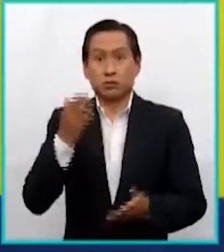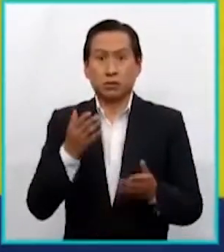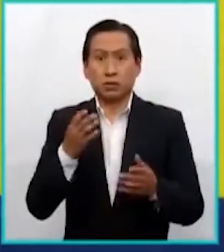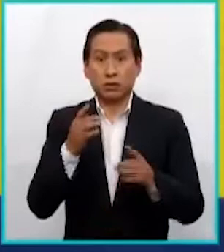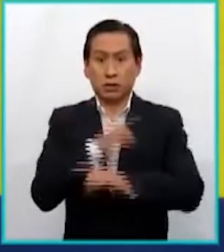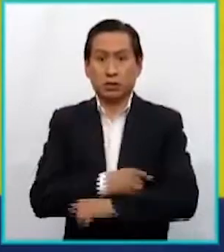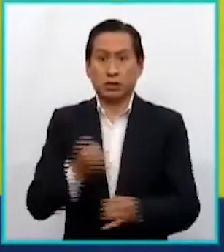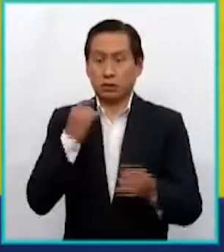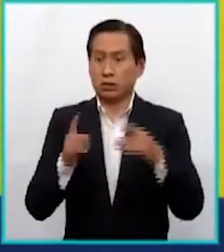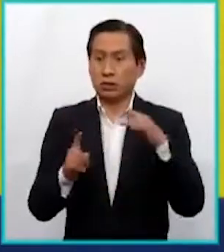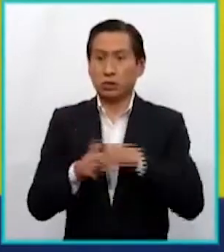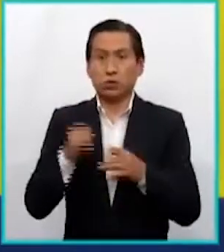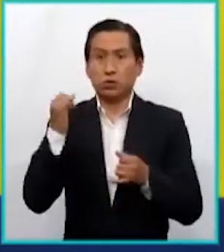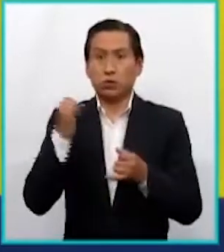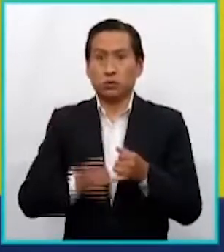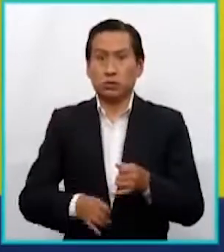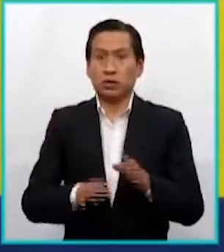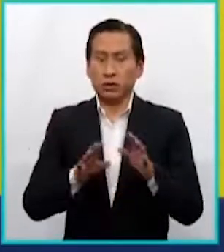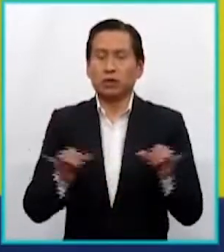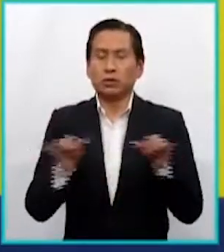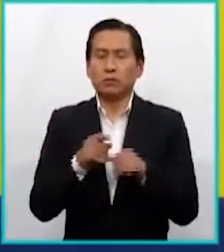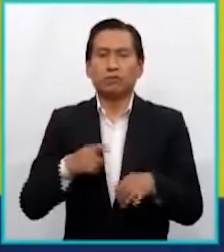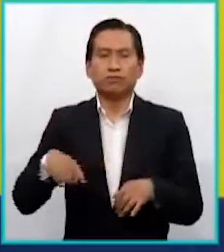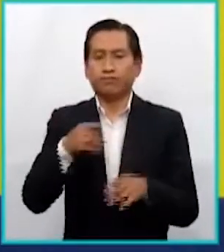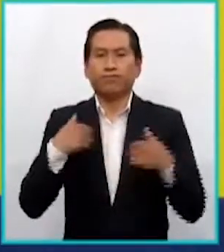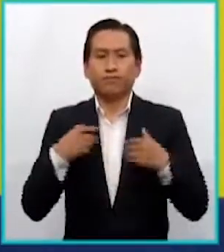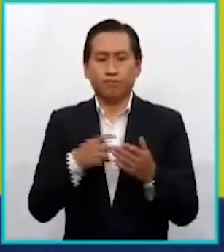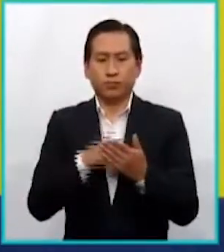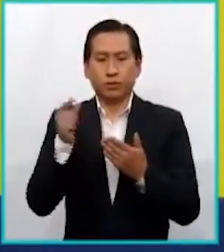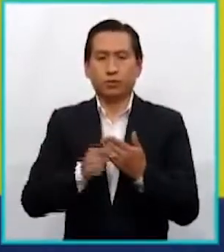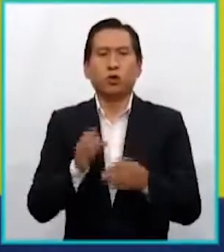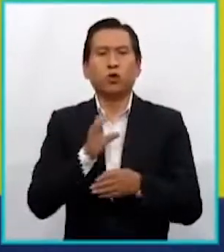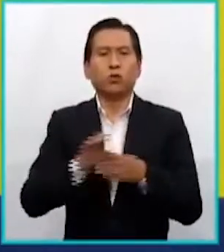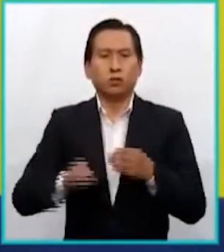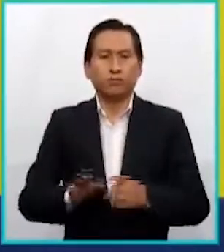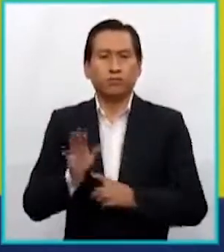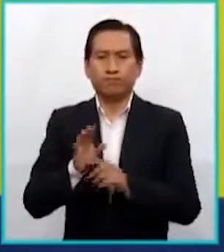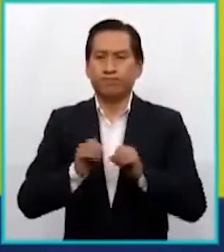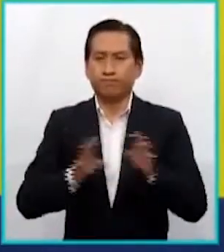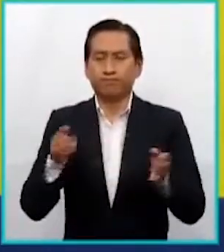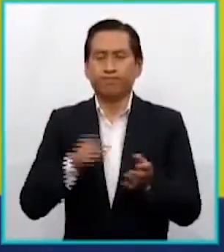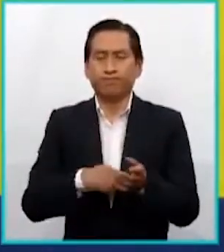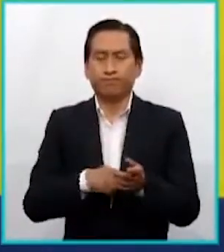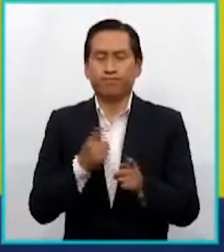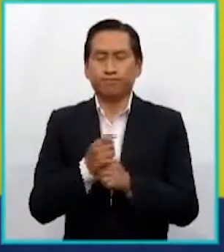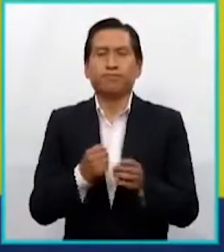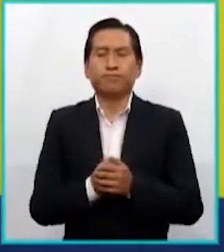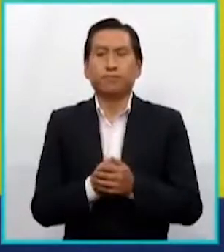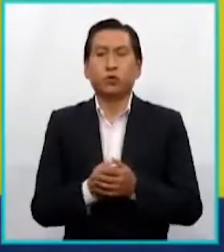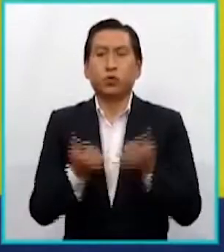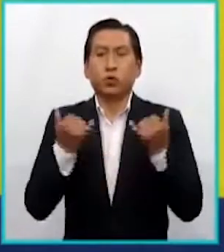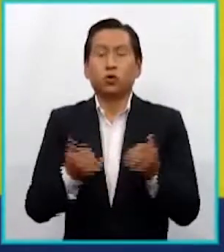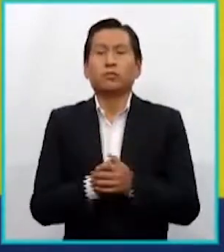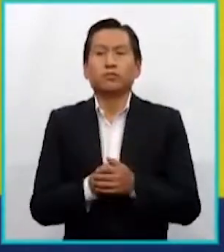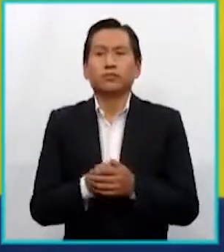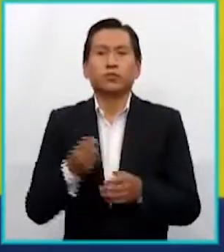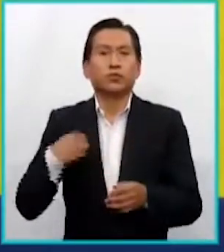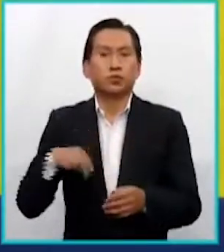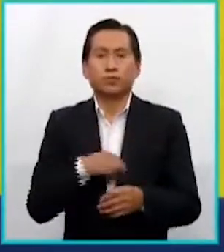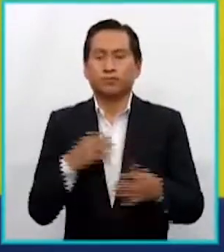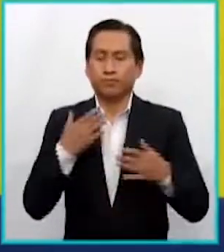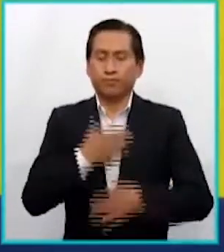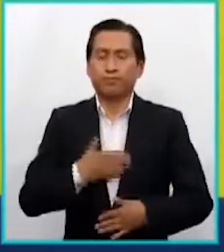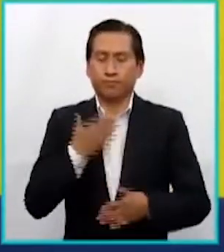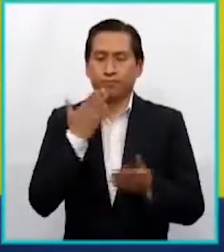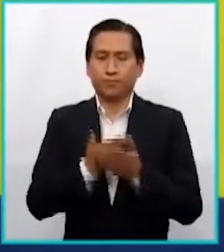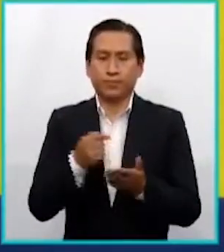por informaciones de último momento, igual van a tener el programa luego en redes sociales y en nuestro reprise. Hoy estaremos realmente